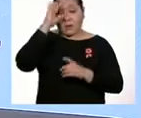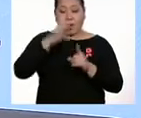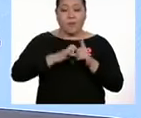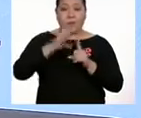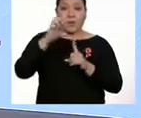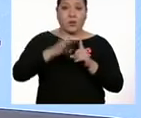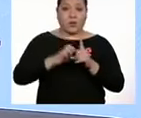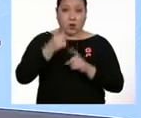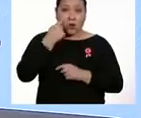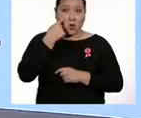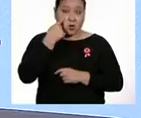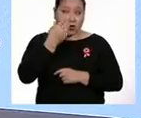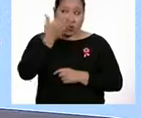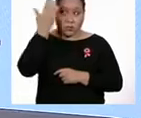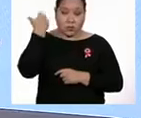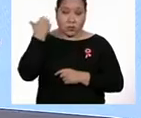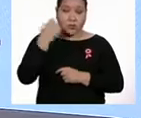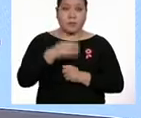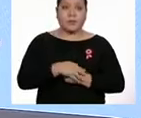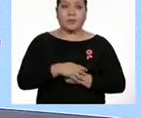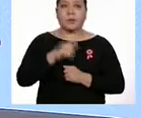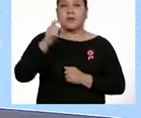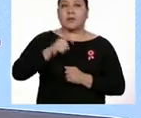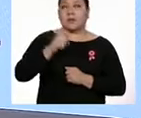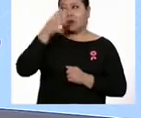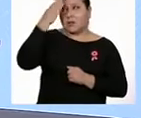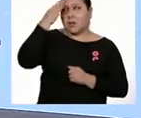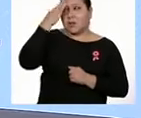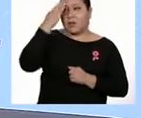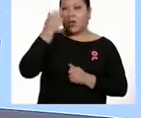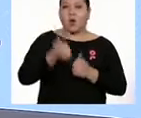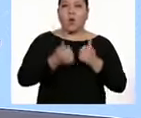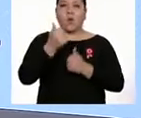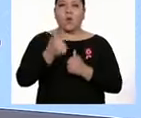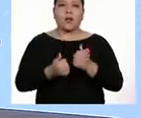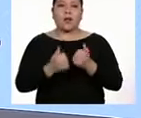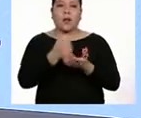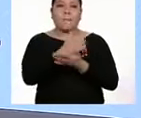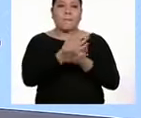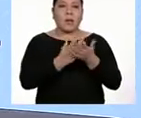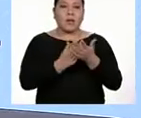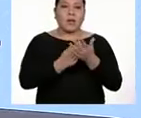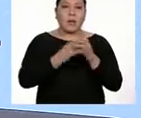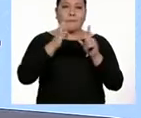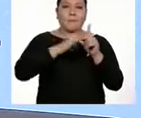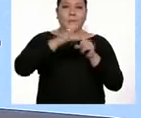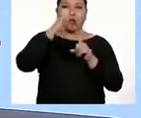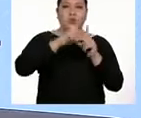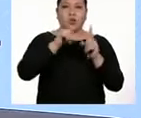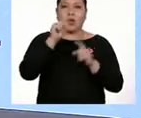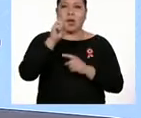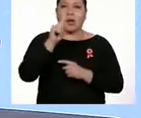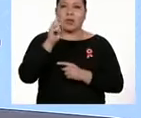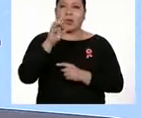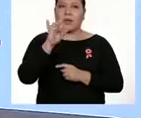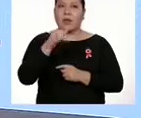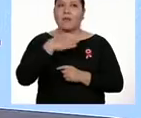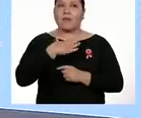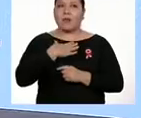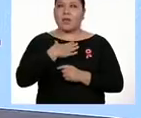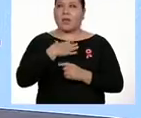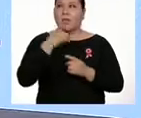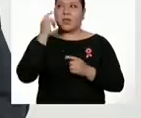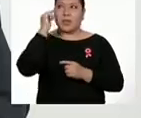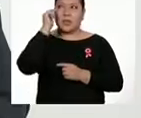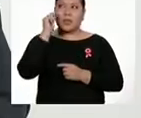pudieron conocer el programa pasado, necesito saber en qué categoría de presión arterial se encuentra mi tía entre